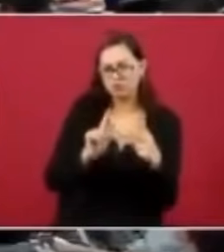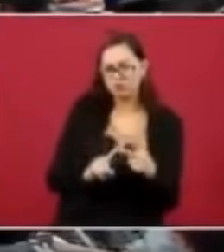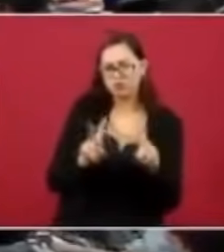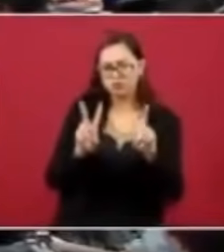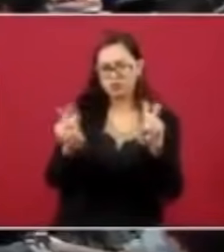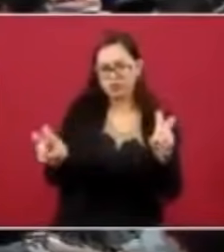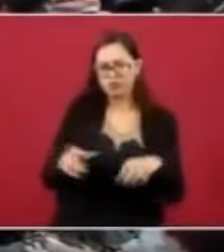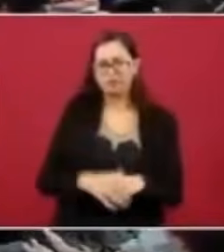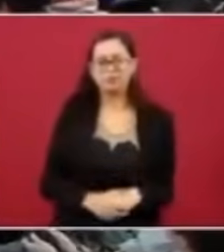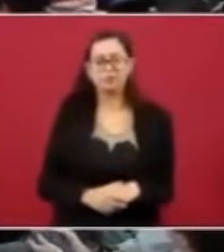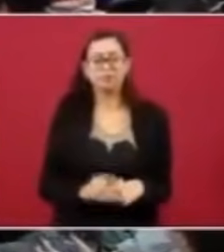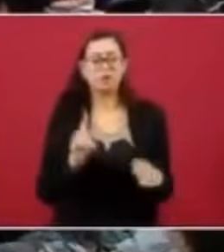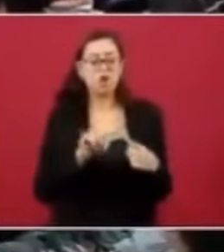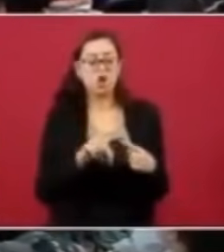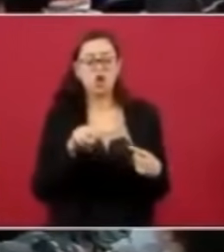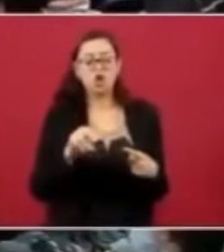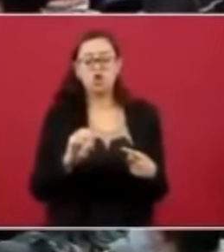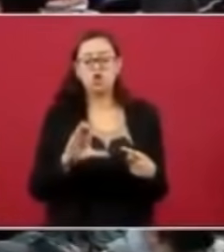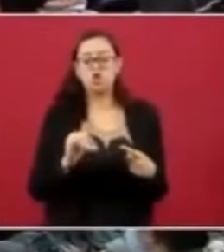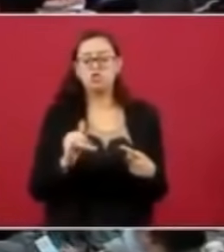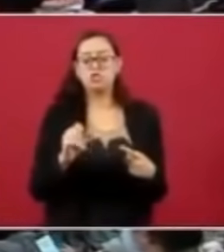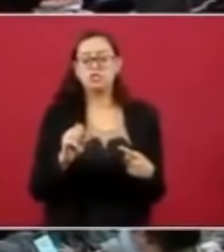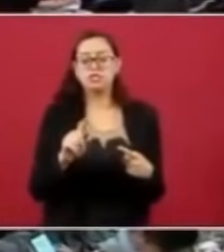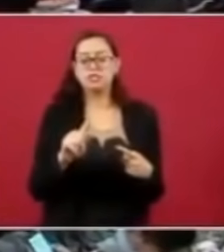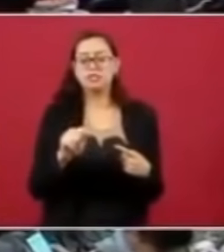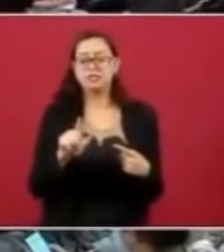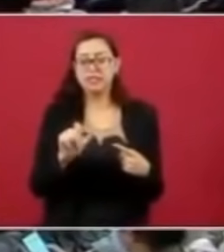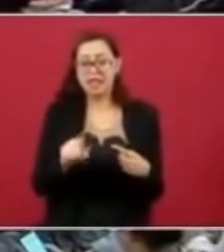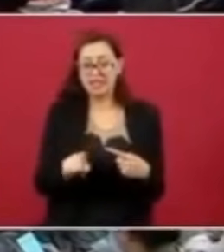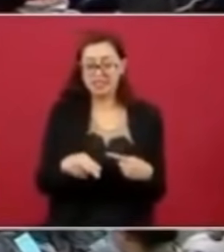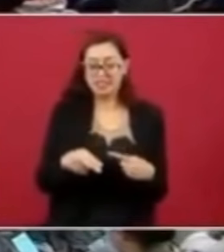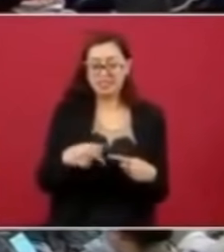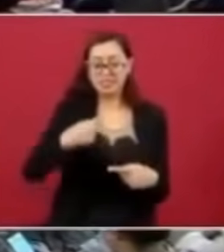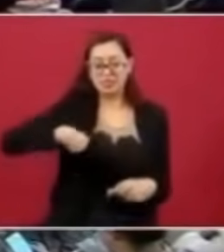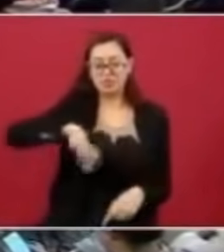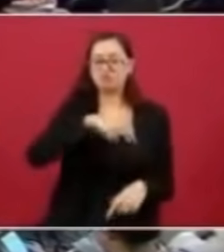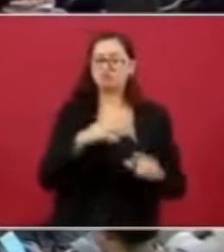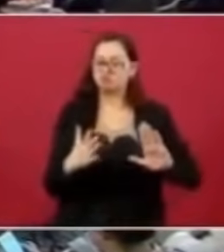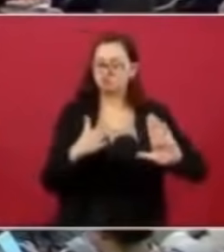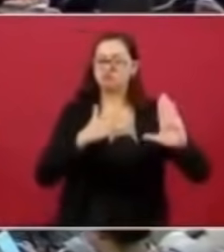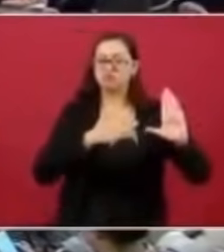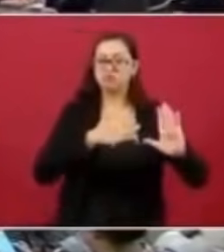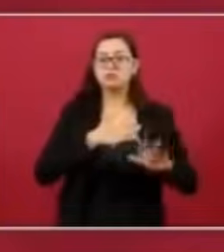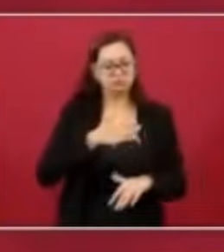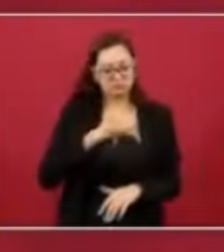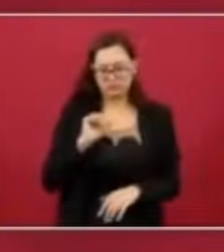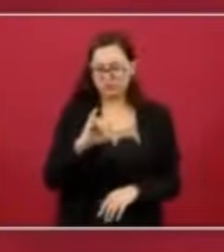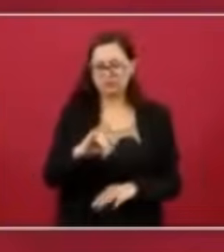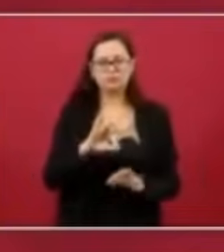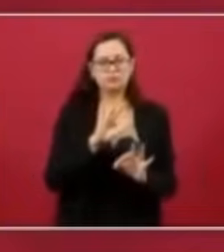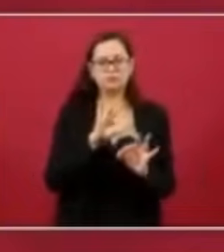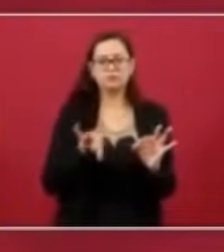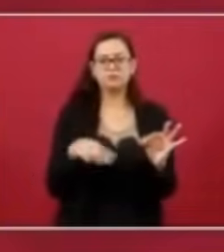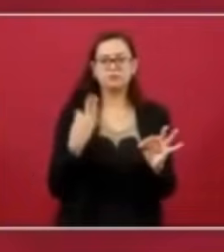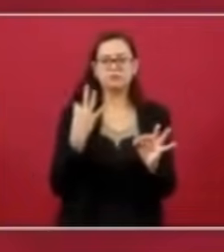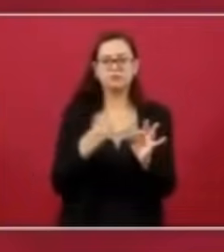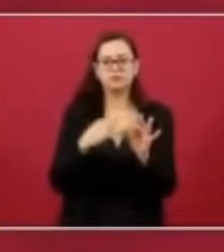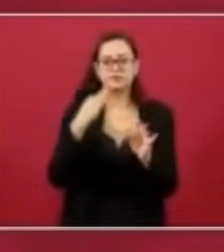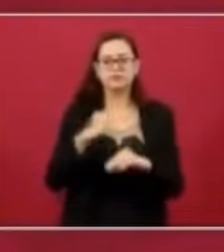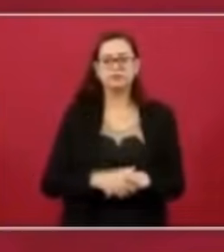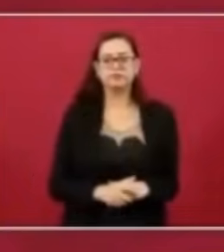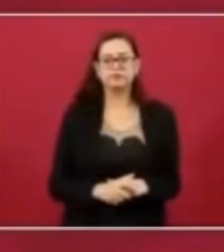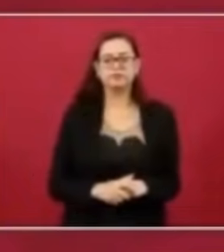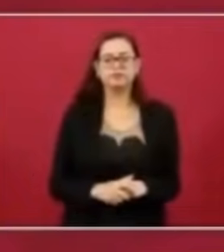Gracias. Sí, lo de Nochixtlán es un compromiso que tenemos y que vamos a cumplir, de